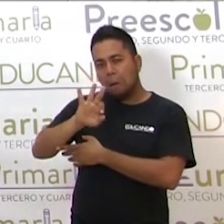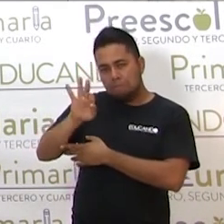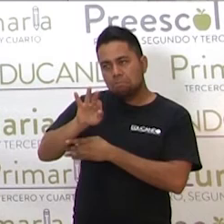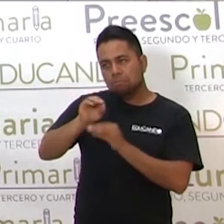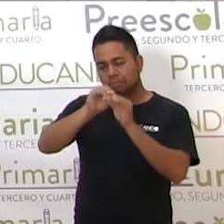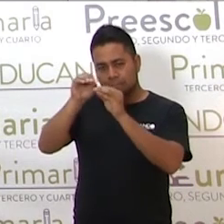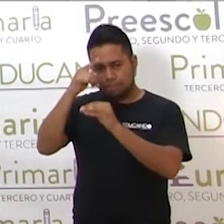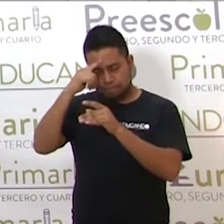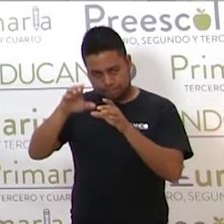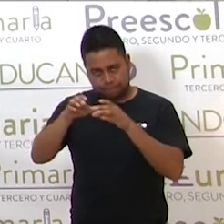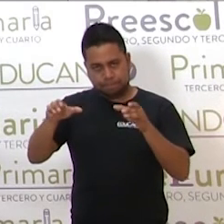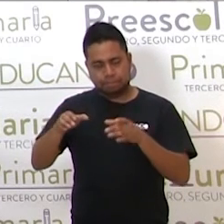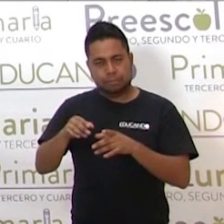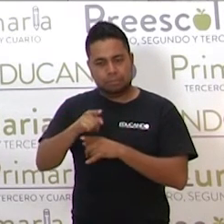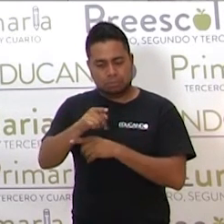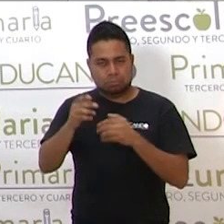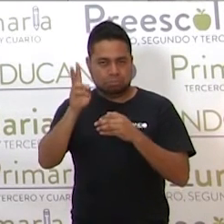pasa.